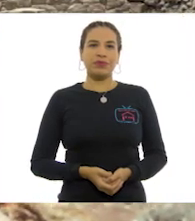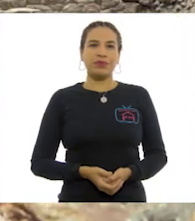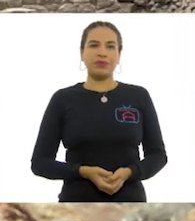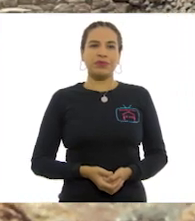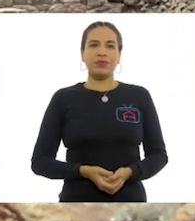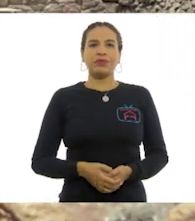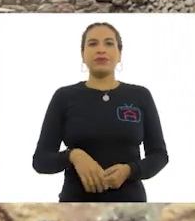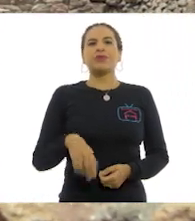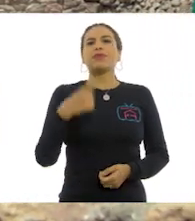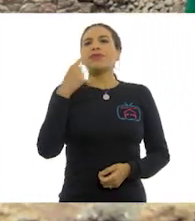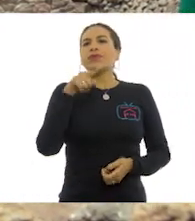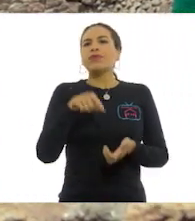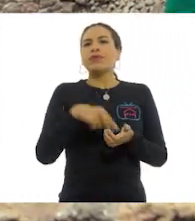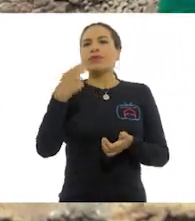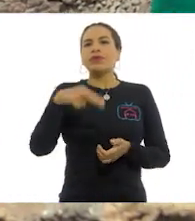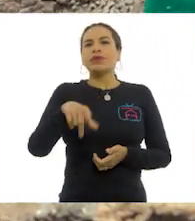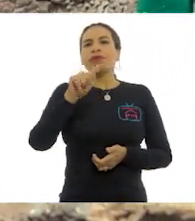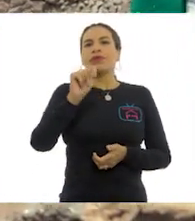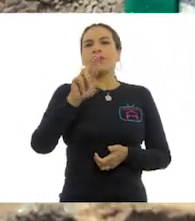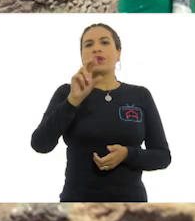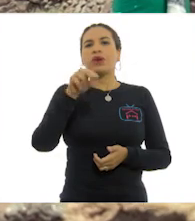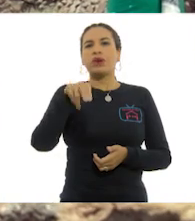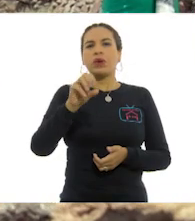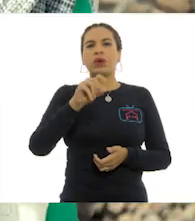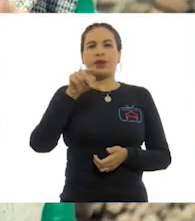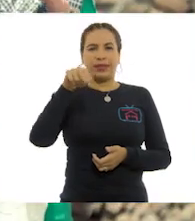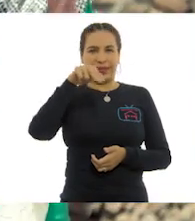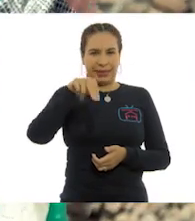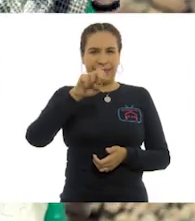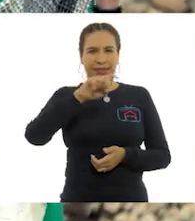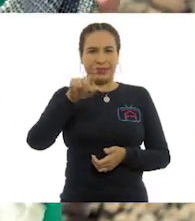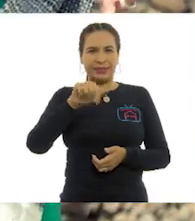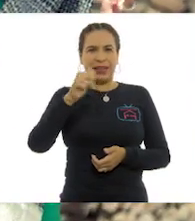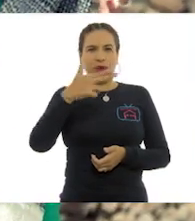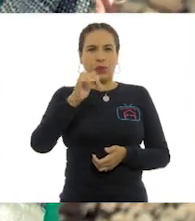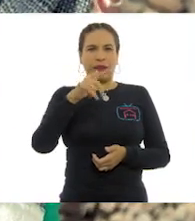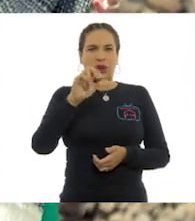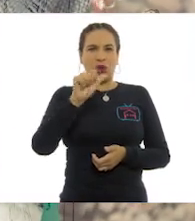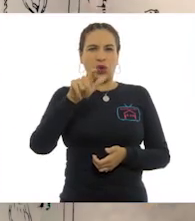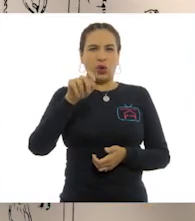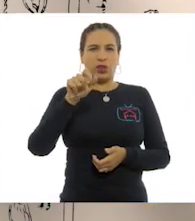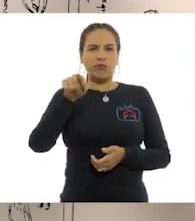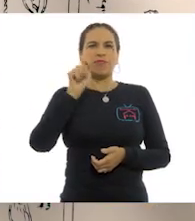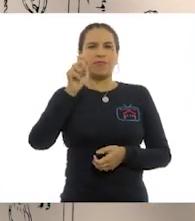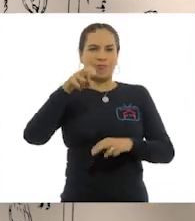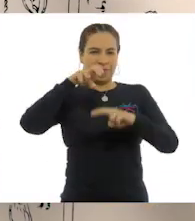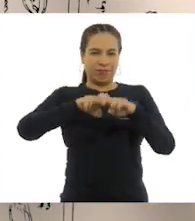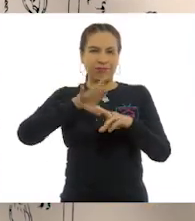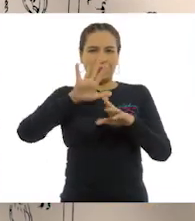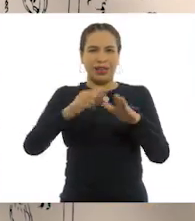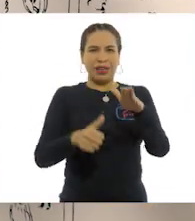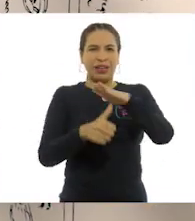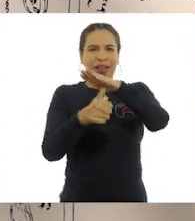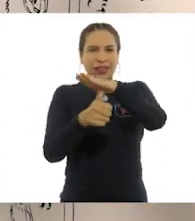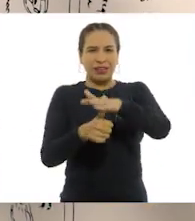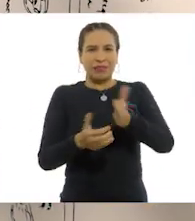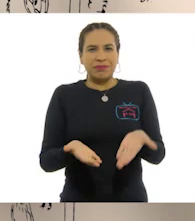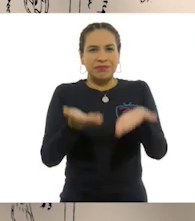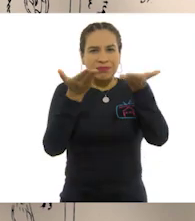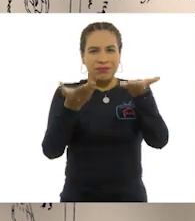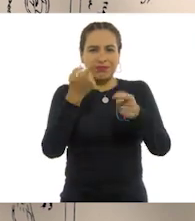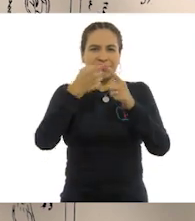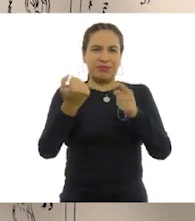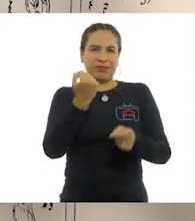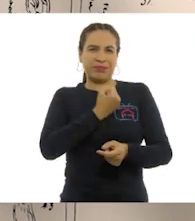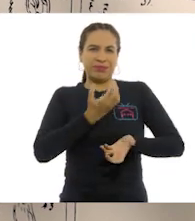Este es el llamado Trono de Nezahualcóyotl, que en realidad era un altar donde se llevaban a cabo ceremonias